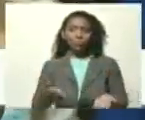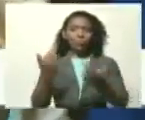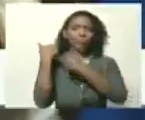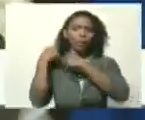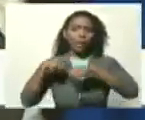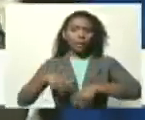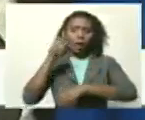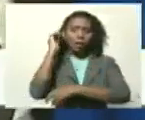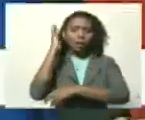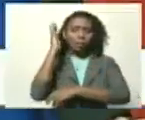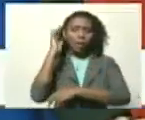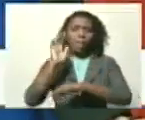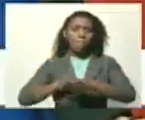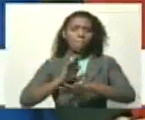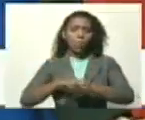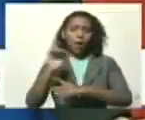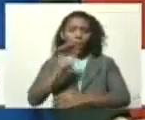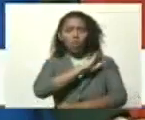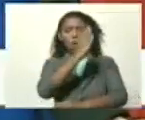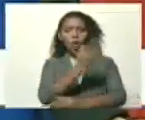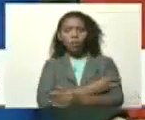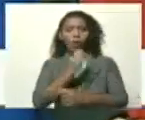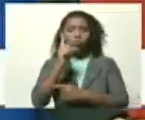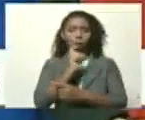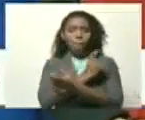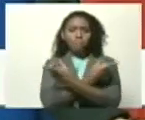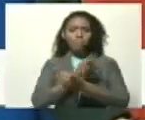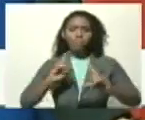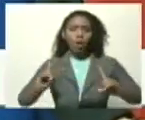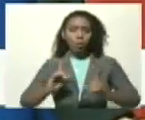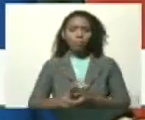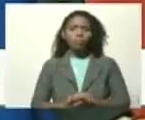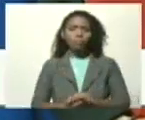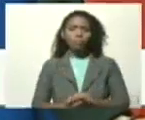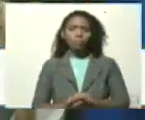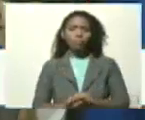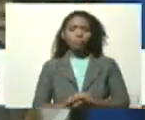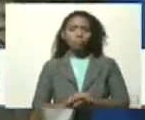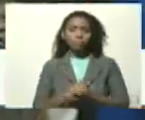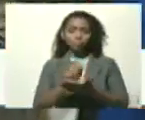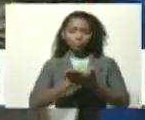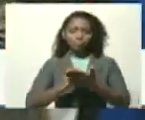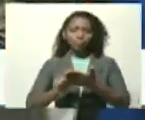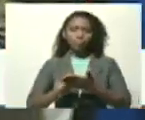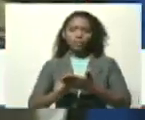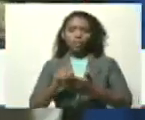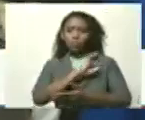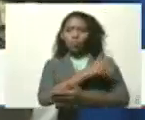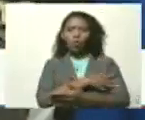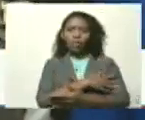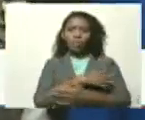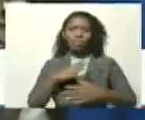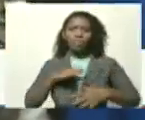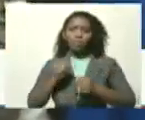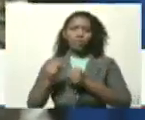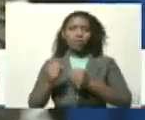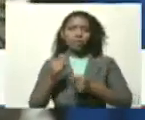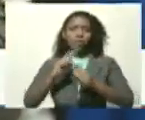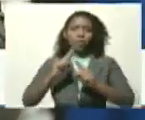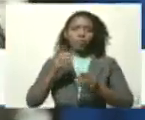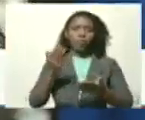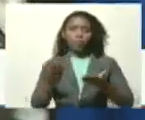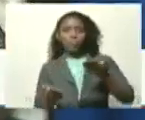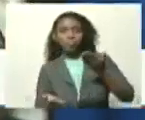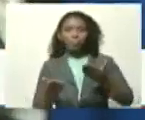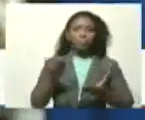este Parlamento, porque la fortaleza de una democracia estriba en que no hay poder omnímodo, sino que el contrapeso que ejercen los